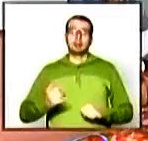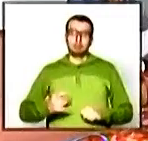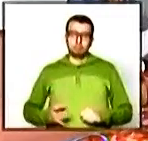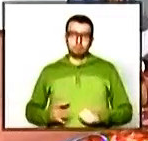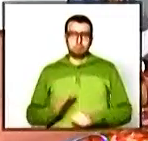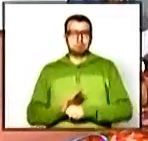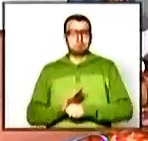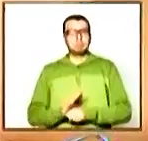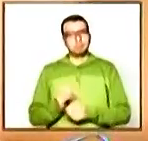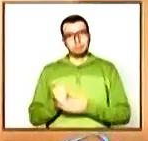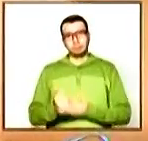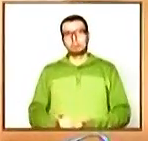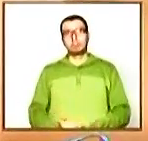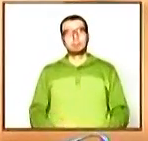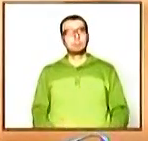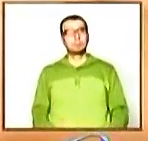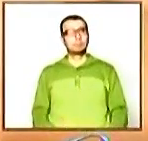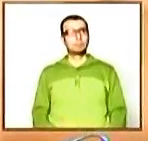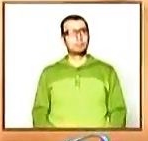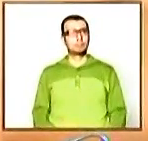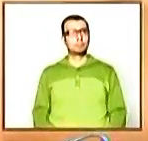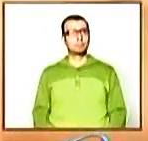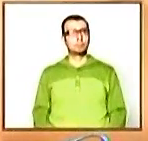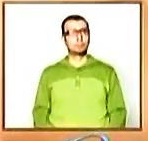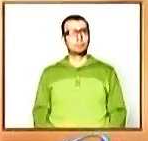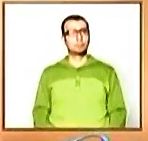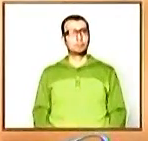Inhala, exhala.